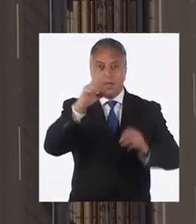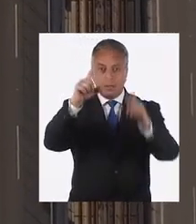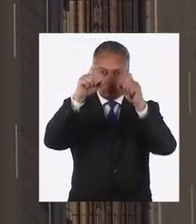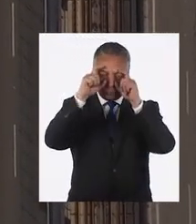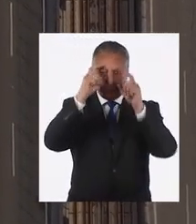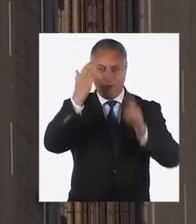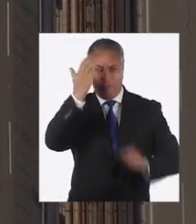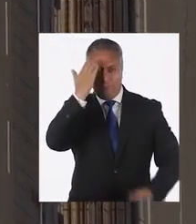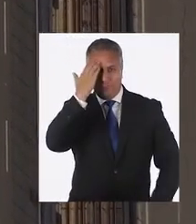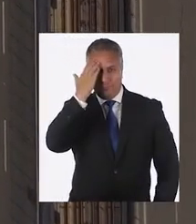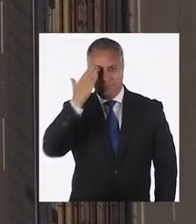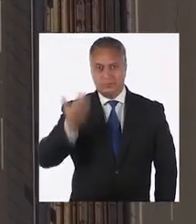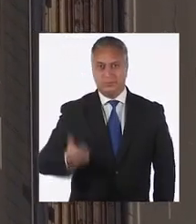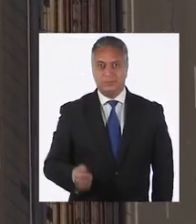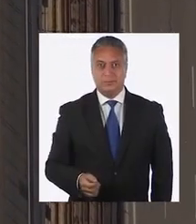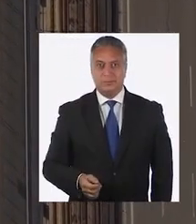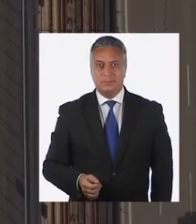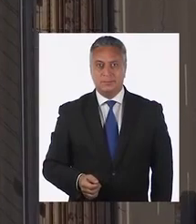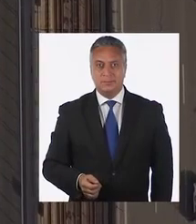populares.